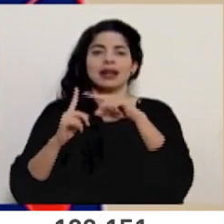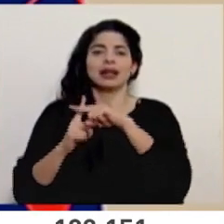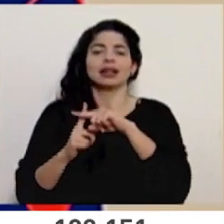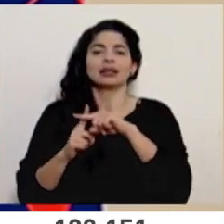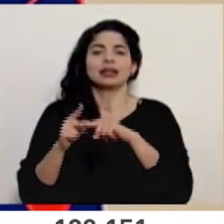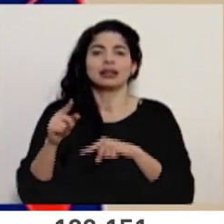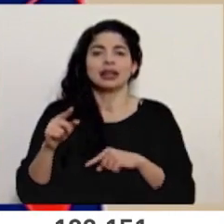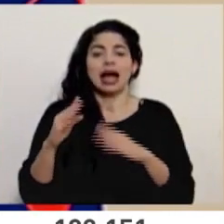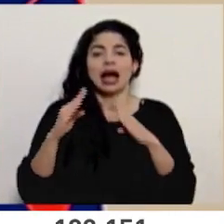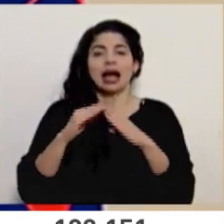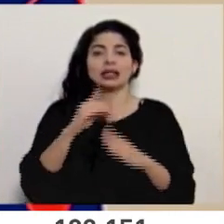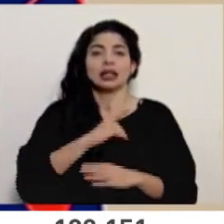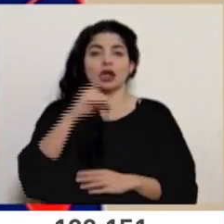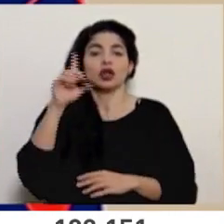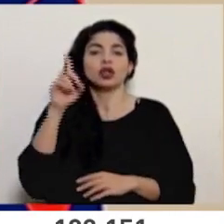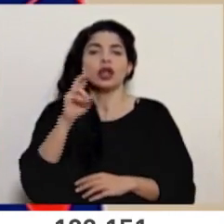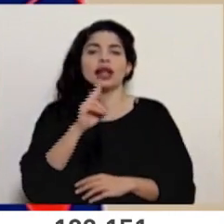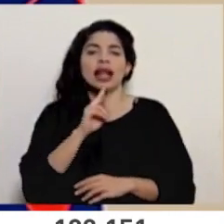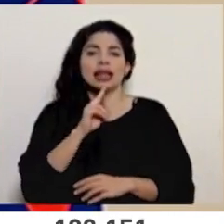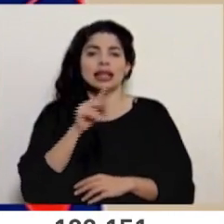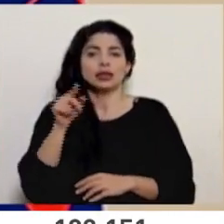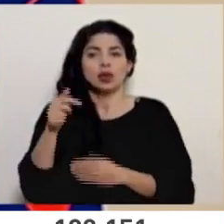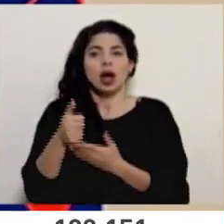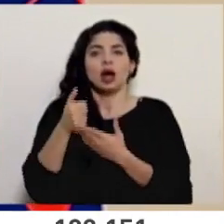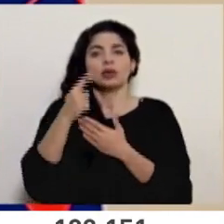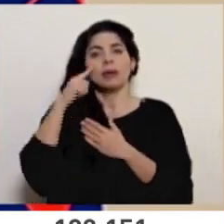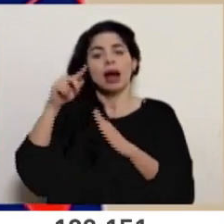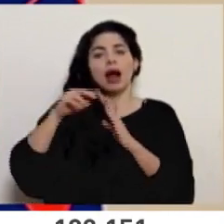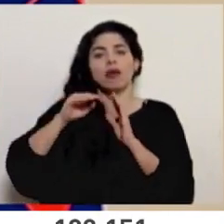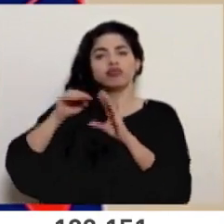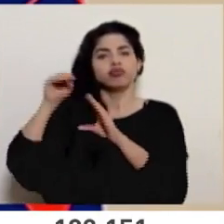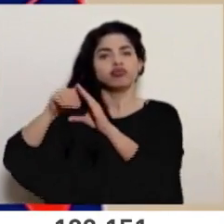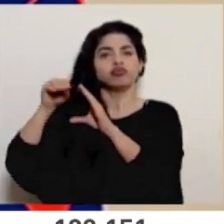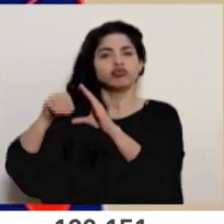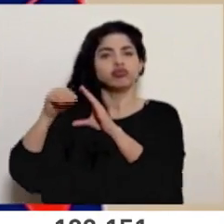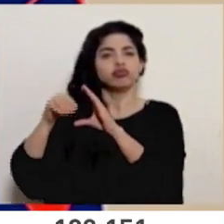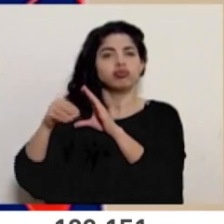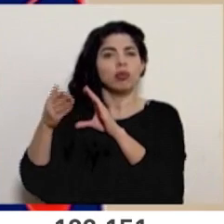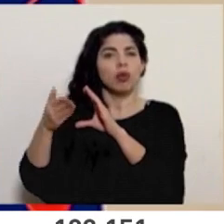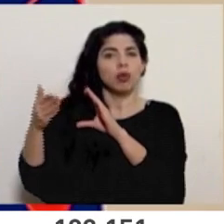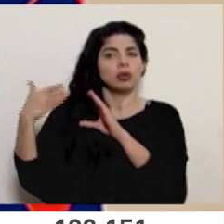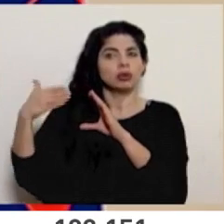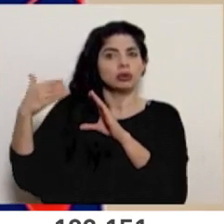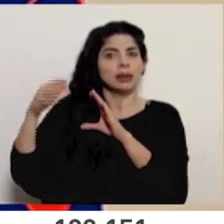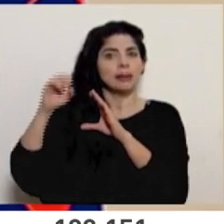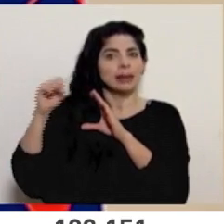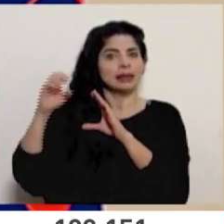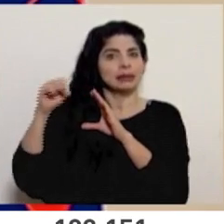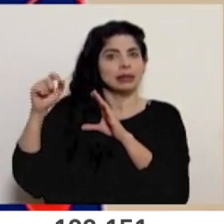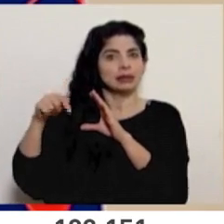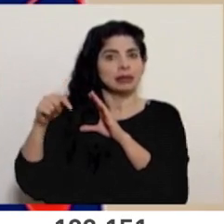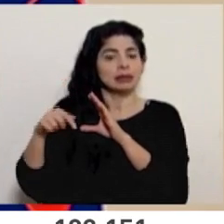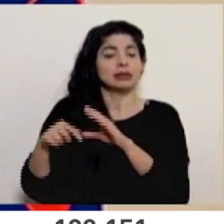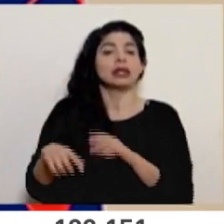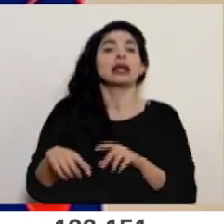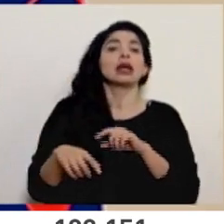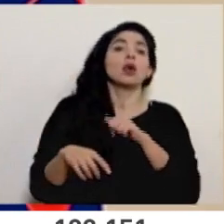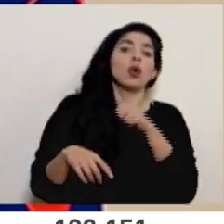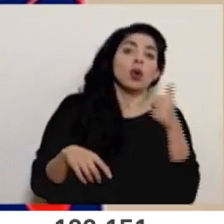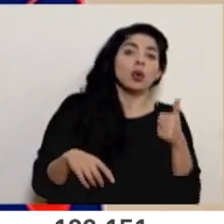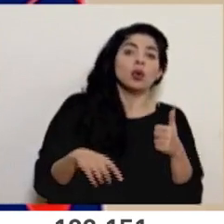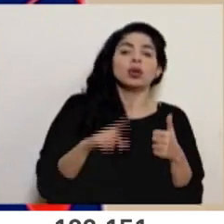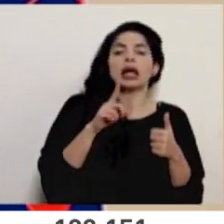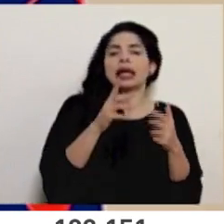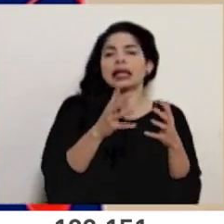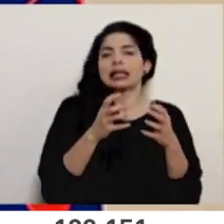iglesia Casa de Dios, que está en Atillo. Eso nos sirvió como centro de acopio durante varios meses. Y dentro de esas hubo una intención